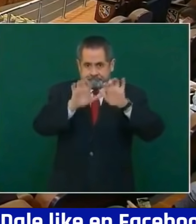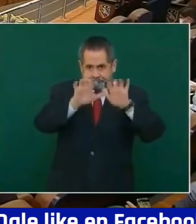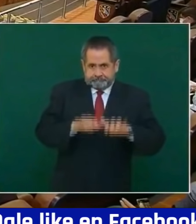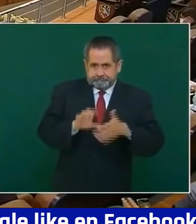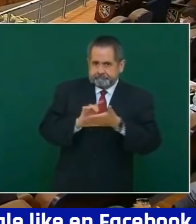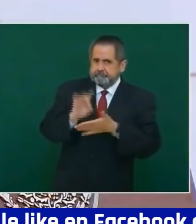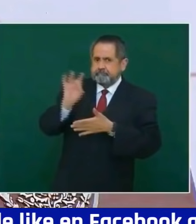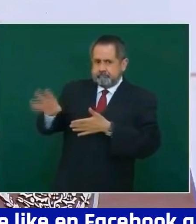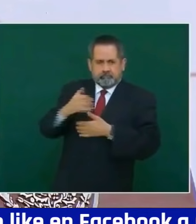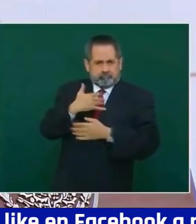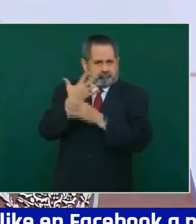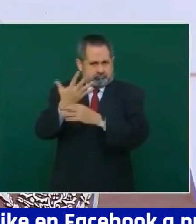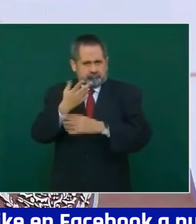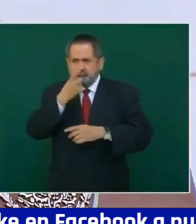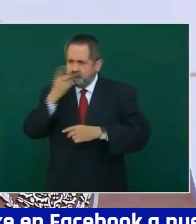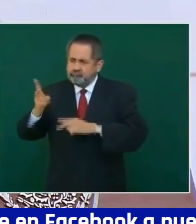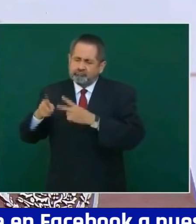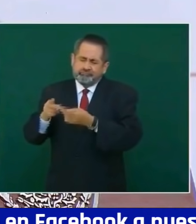así lo digo,